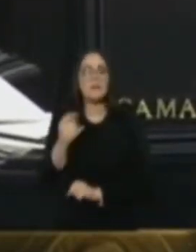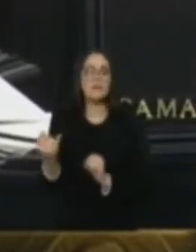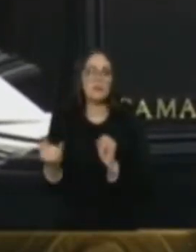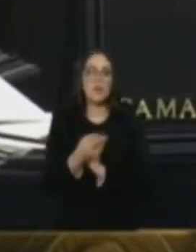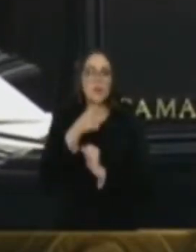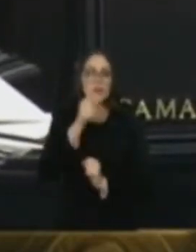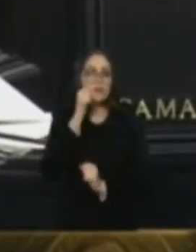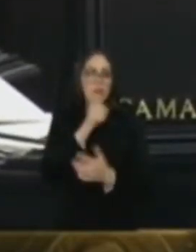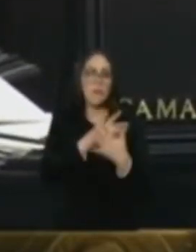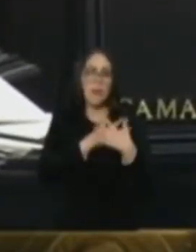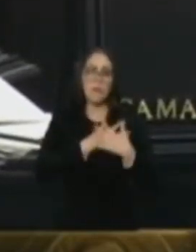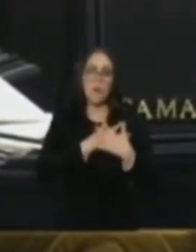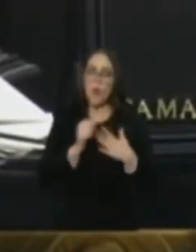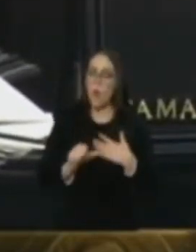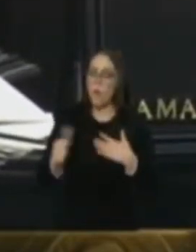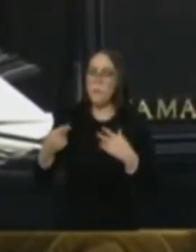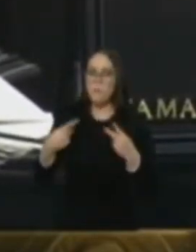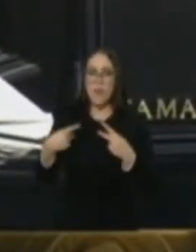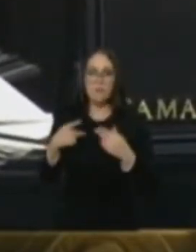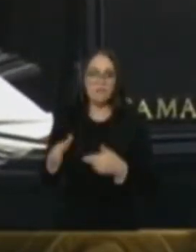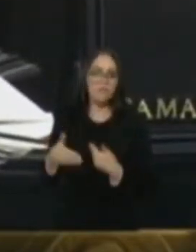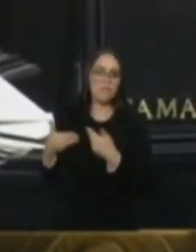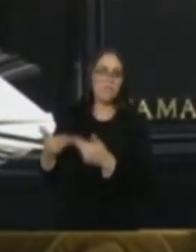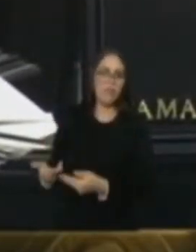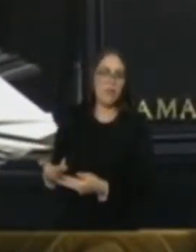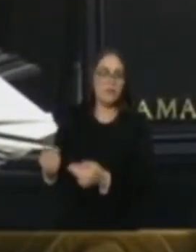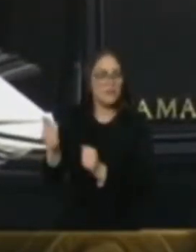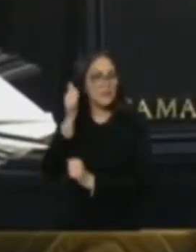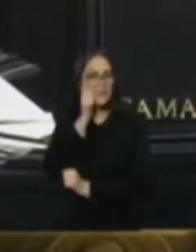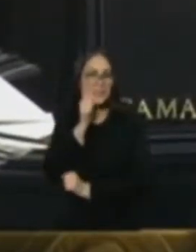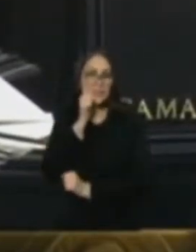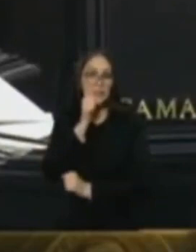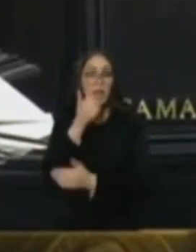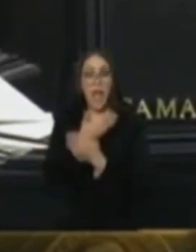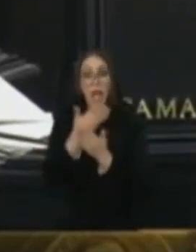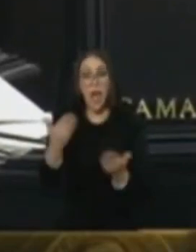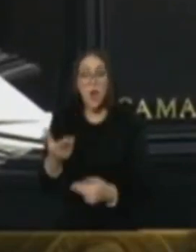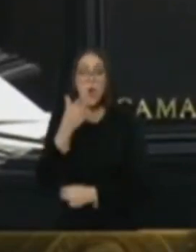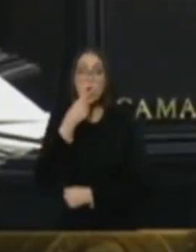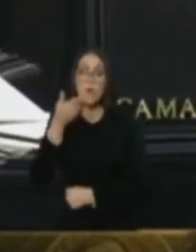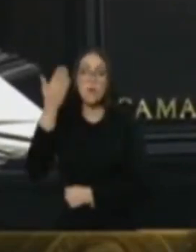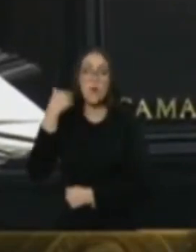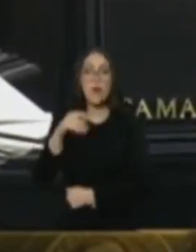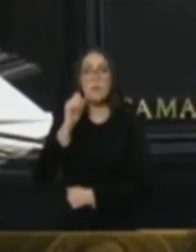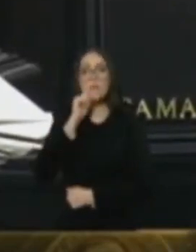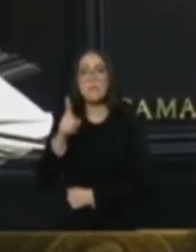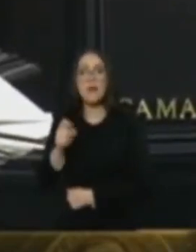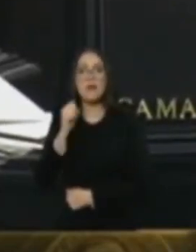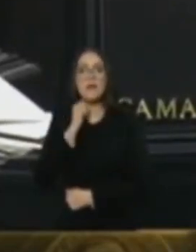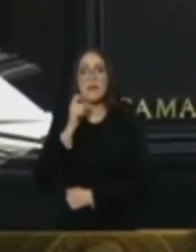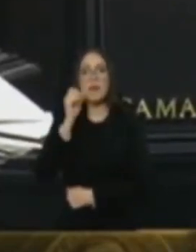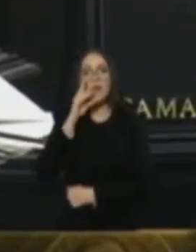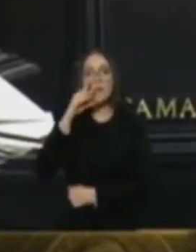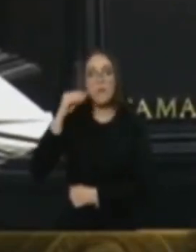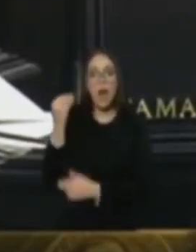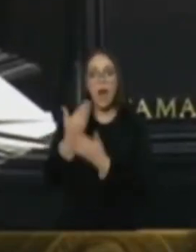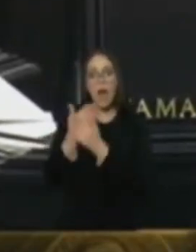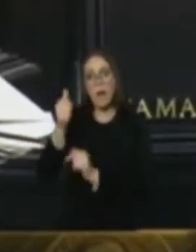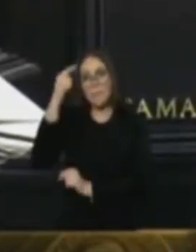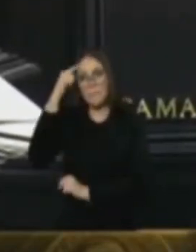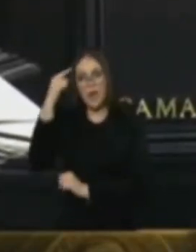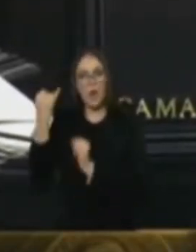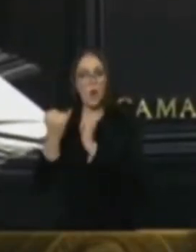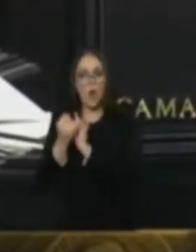el amor al prójimo. Hoy, el pensamiento del senador Belisario Domínguez nuevamente cobra vigencia y